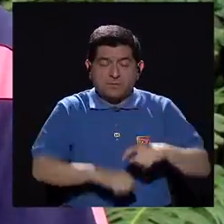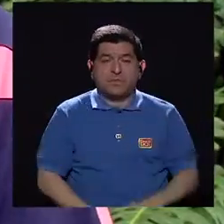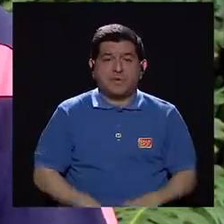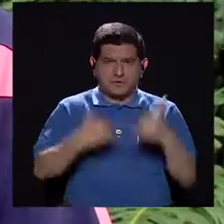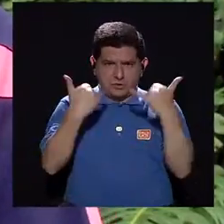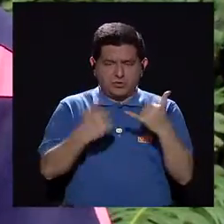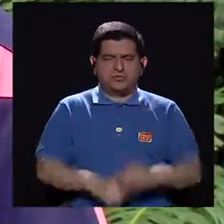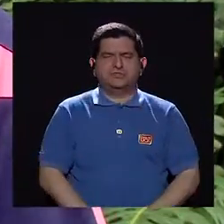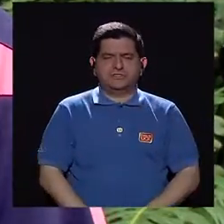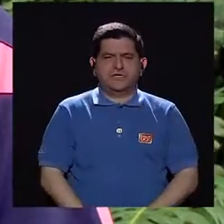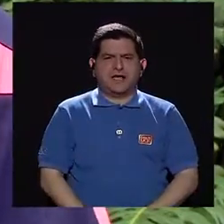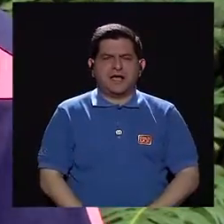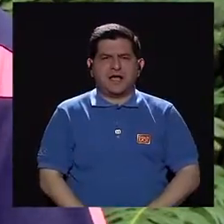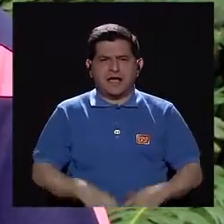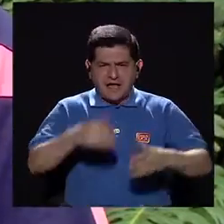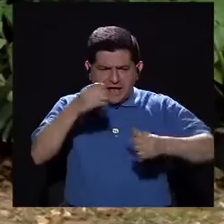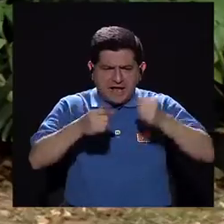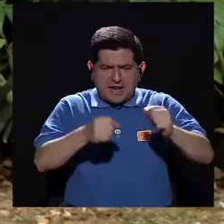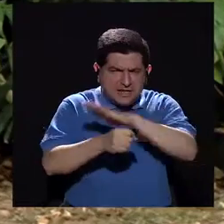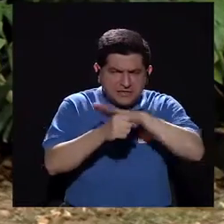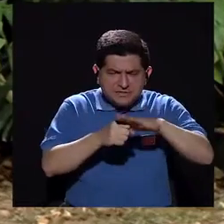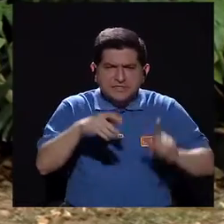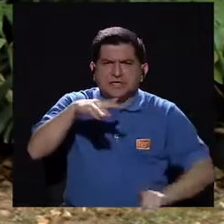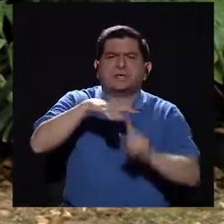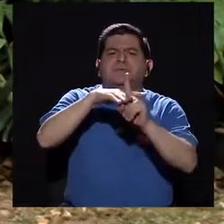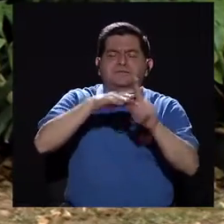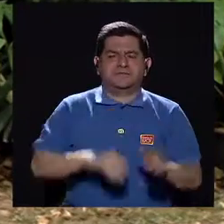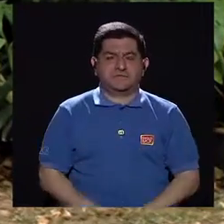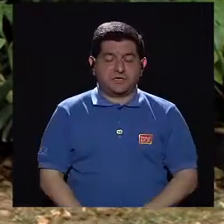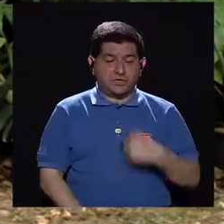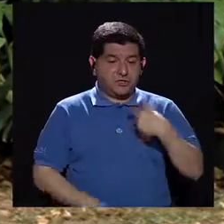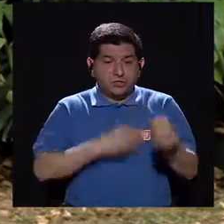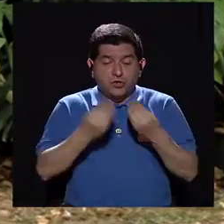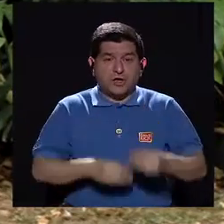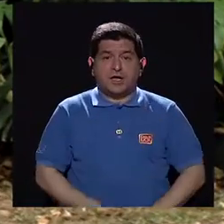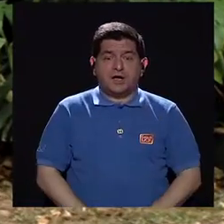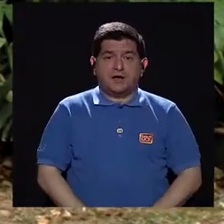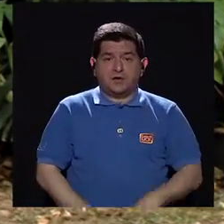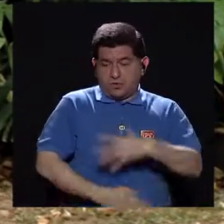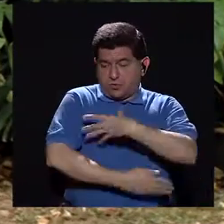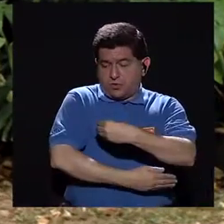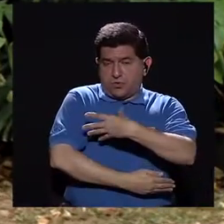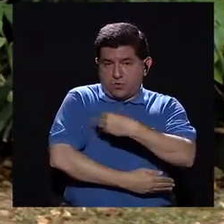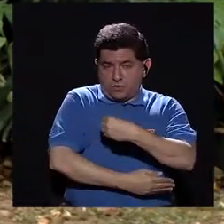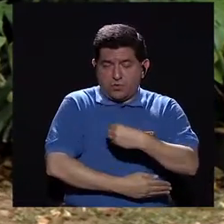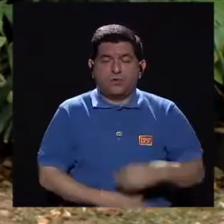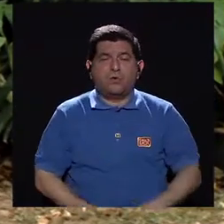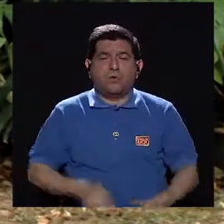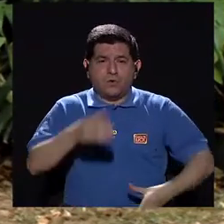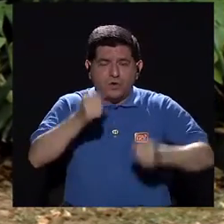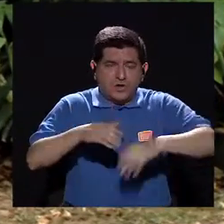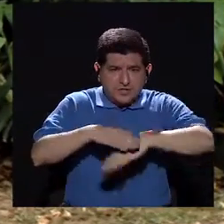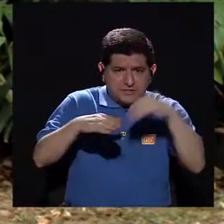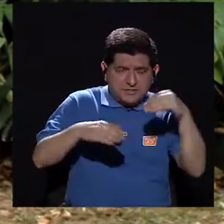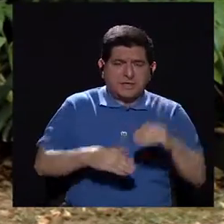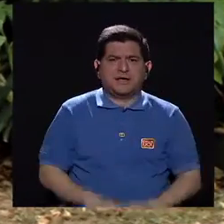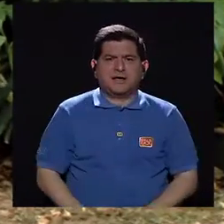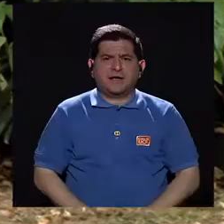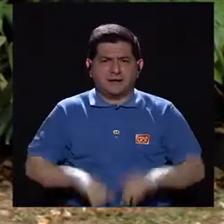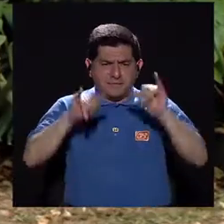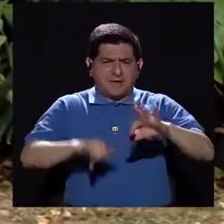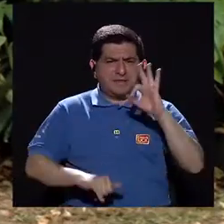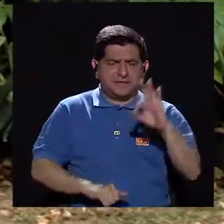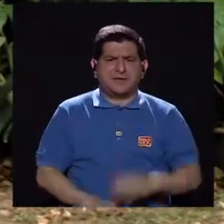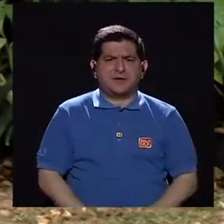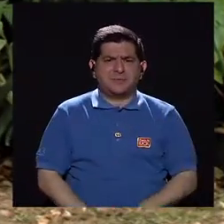sale la leche ya entera, digamos? ¿Cómo hago? O sea, ¿me tengo que sacar la leche? ¿Cómo hago para que no se ponga mala? ¿Cuáles son los